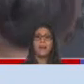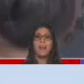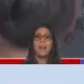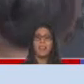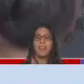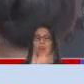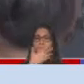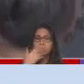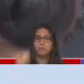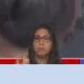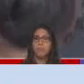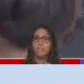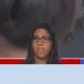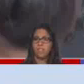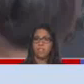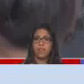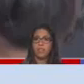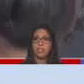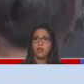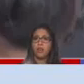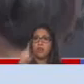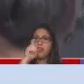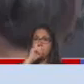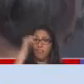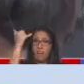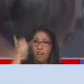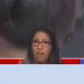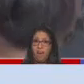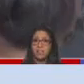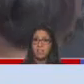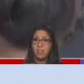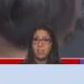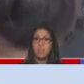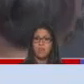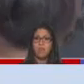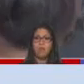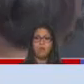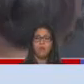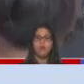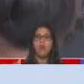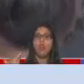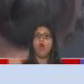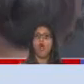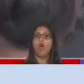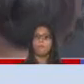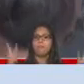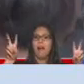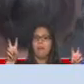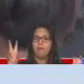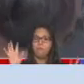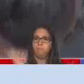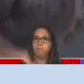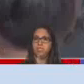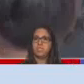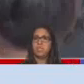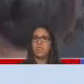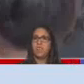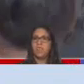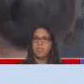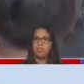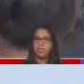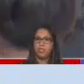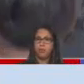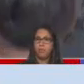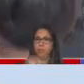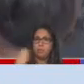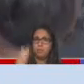en Corrientes, que sea algo que ocurre, no, no le No, no, digo no, no. Es normalmente, así. pero con asiduidad que se lleven chicos del No,